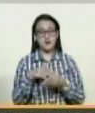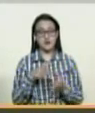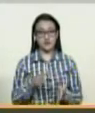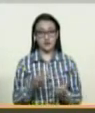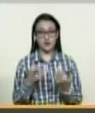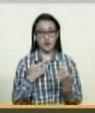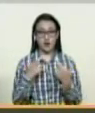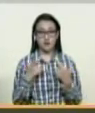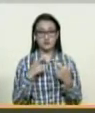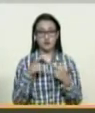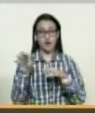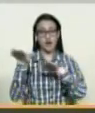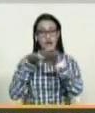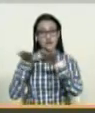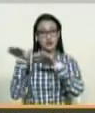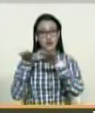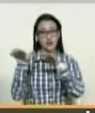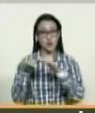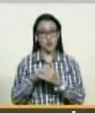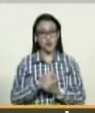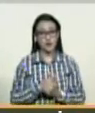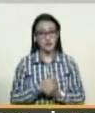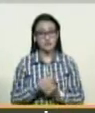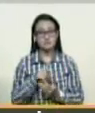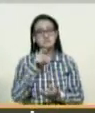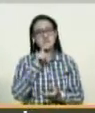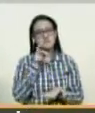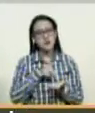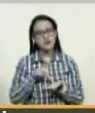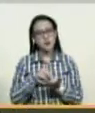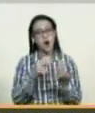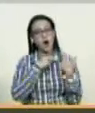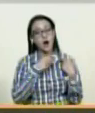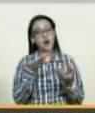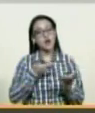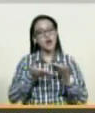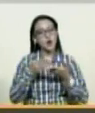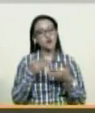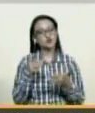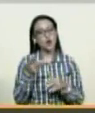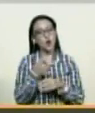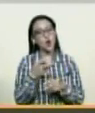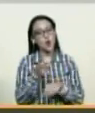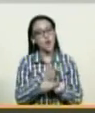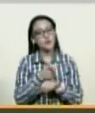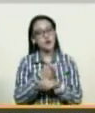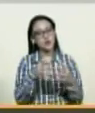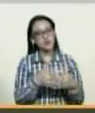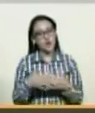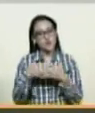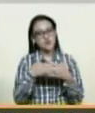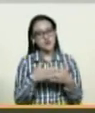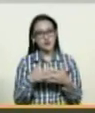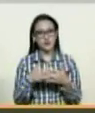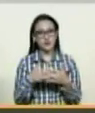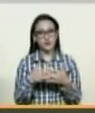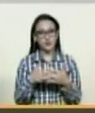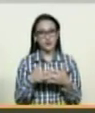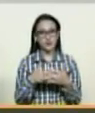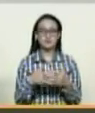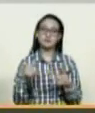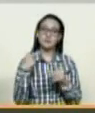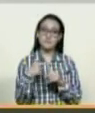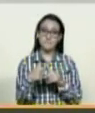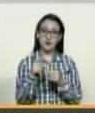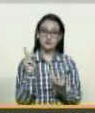para las relaciones exteriores donde participaron el encargado de negocios del gobierno de los eeuu acreditados en nuestro país james story y también